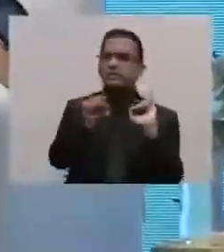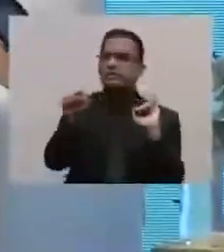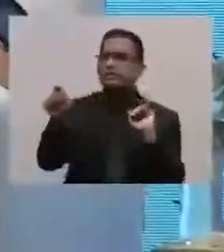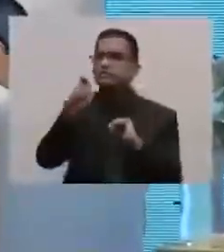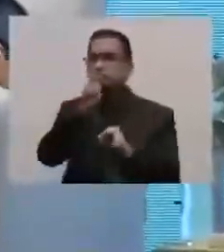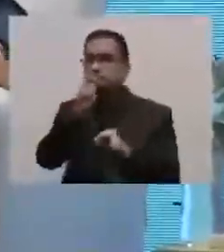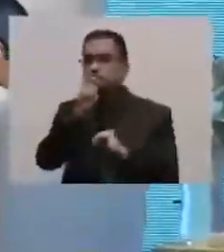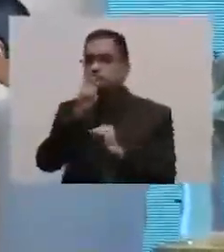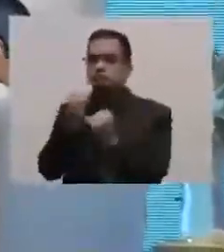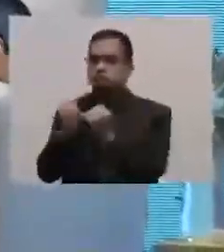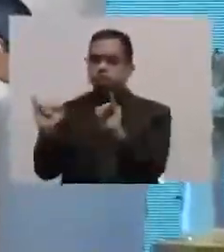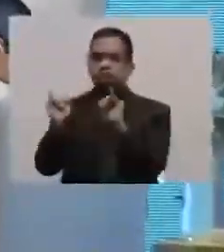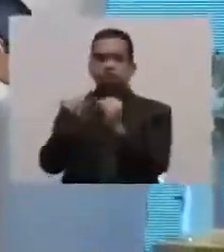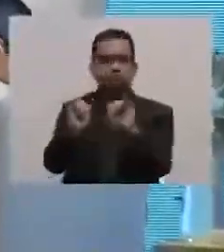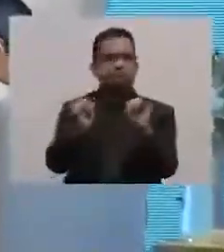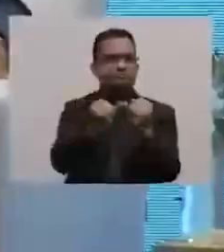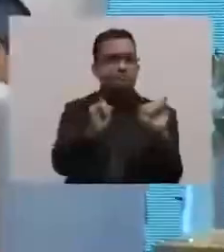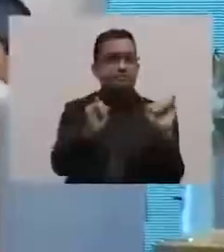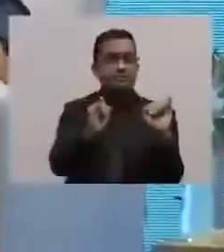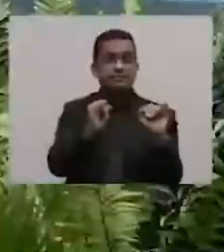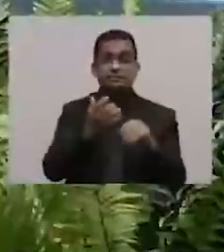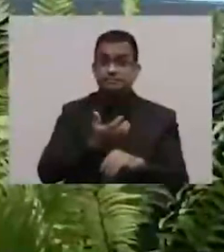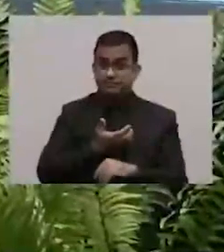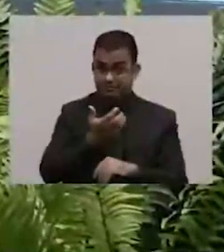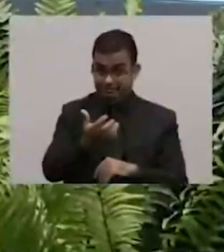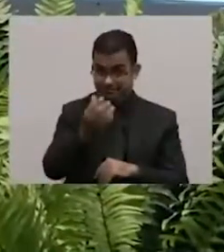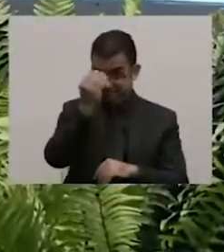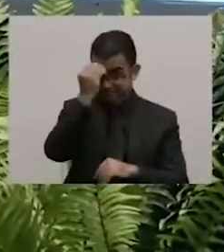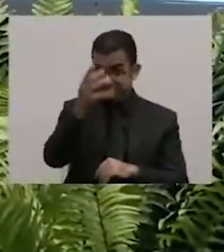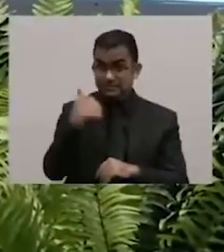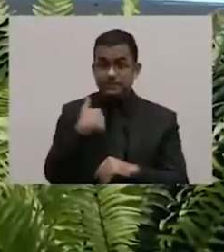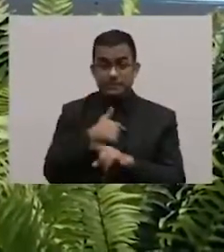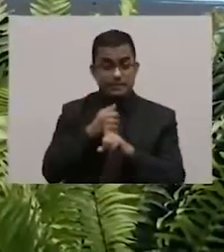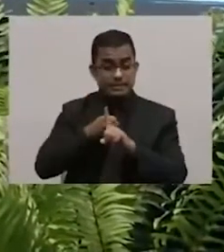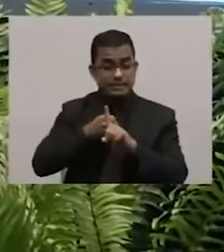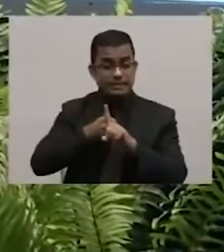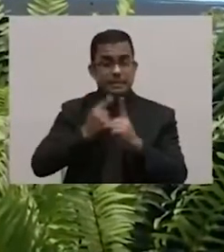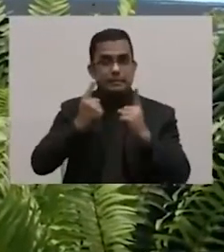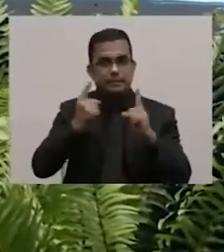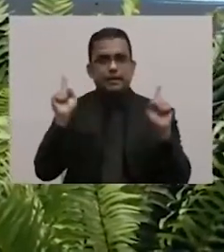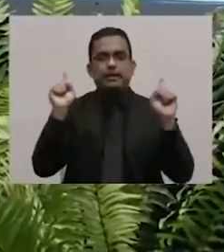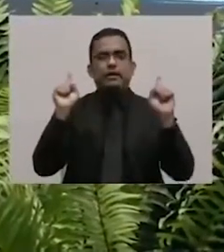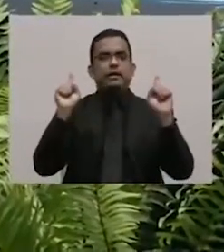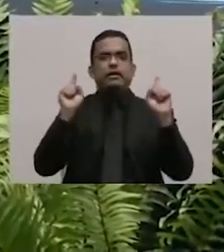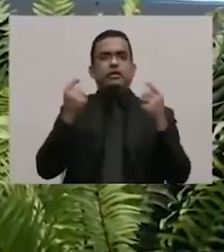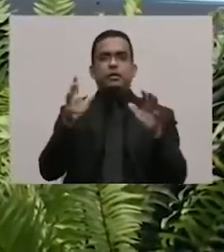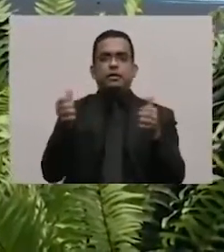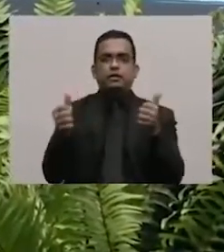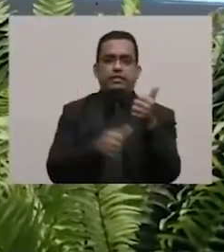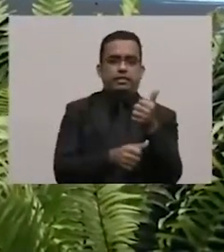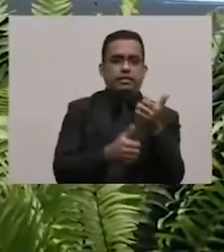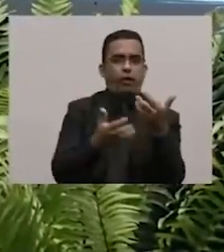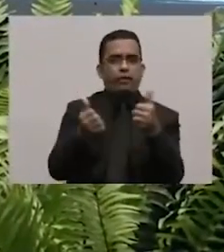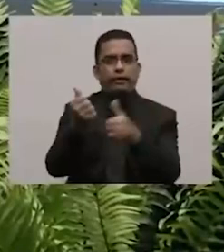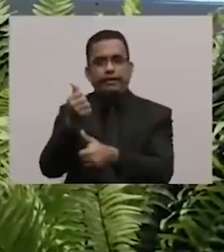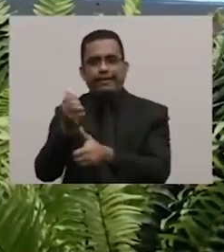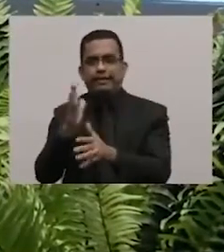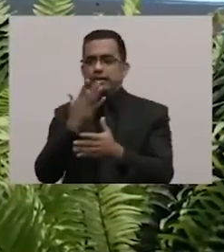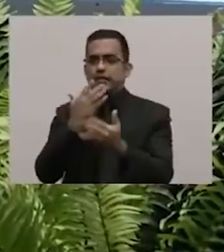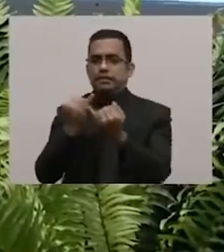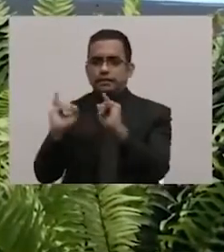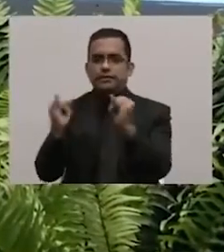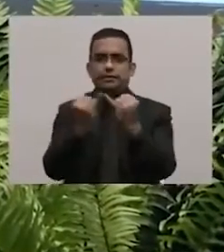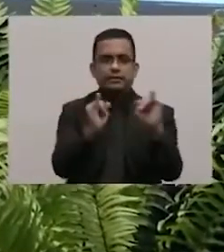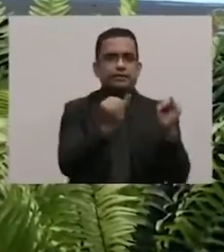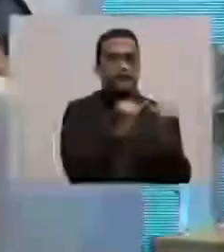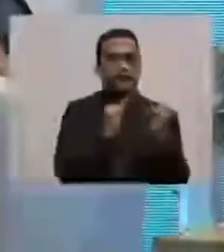esa cadena. Y la verdad es que debo confesar que logramos el objetivo, que se quitara la cadena. Y yo creo que lo